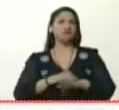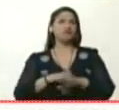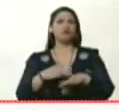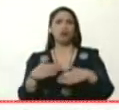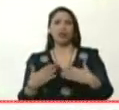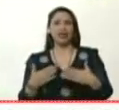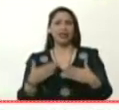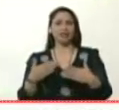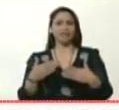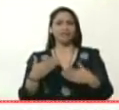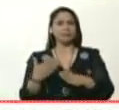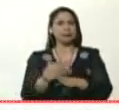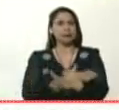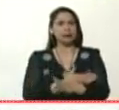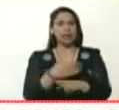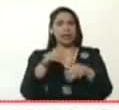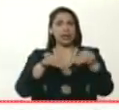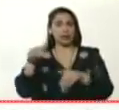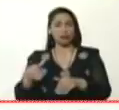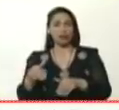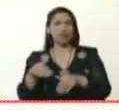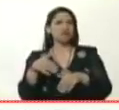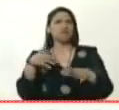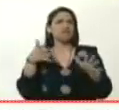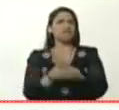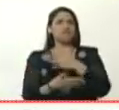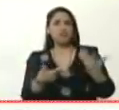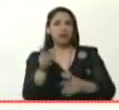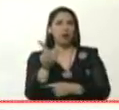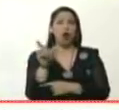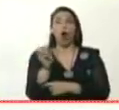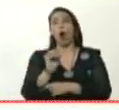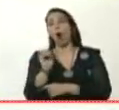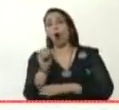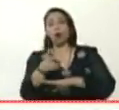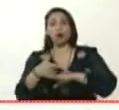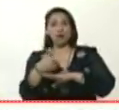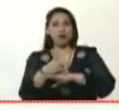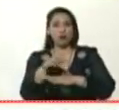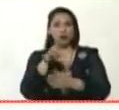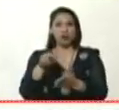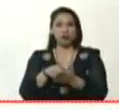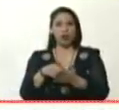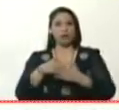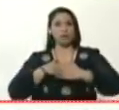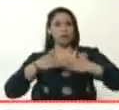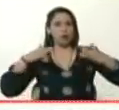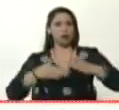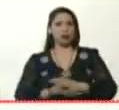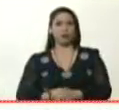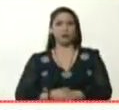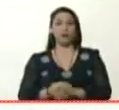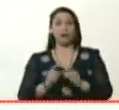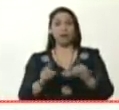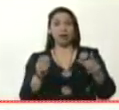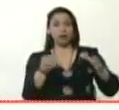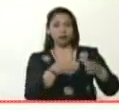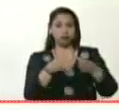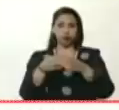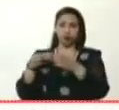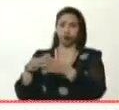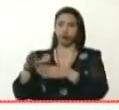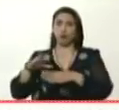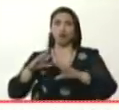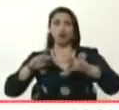estos comicios y si el Partido Socialista Unido de Venezuela o el Gobierno Nacional está dispuesto a conformar una nueva